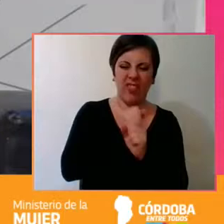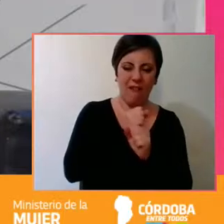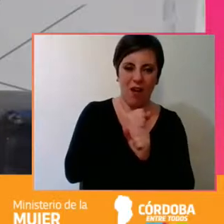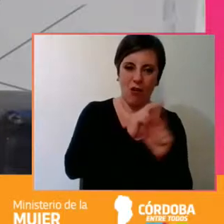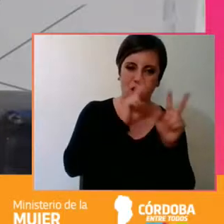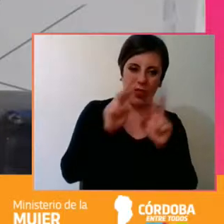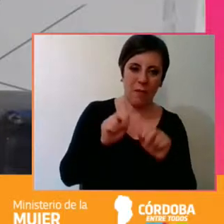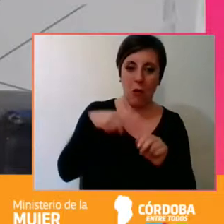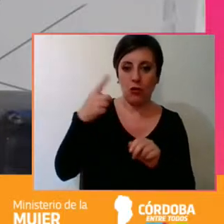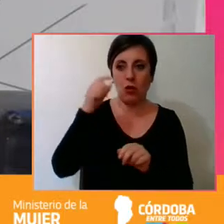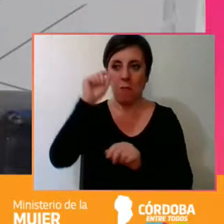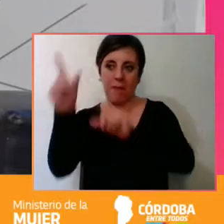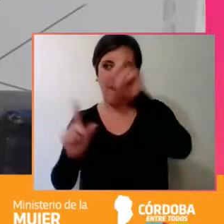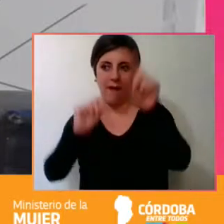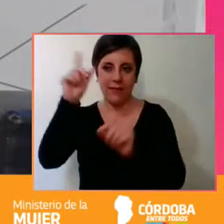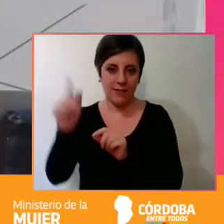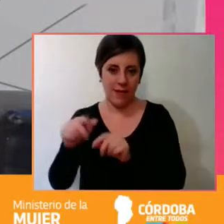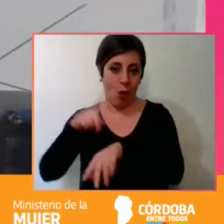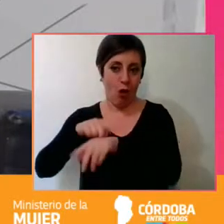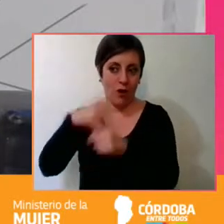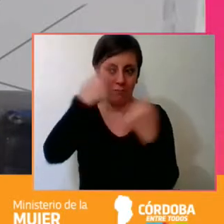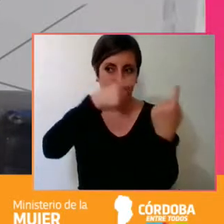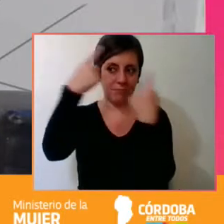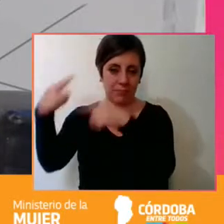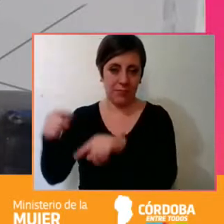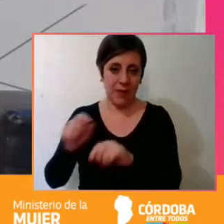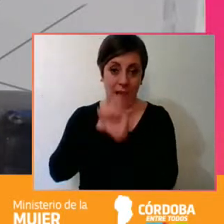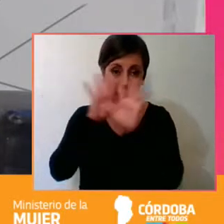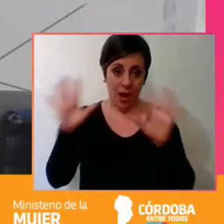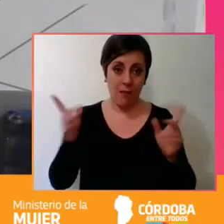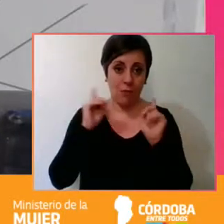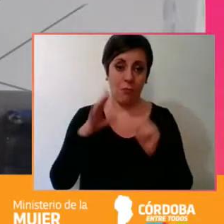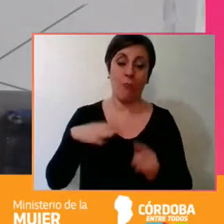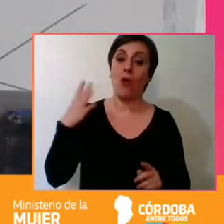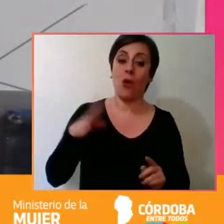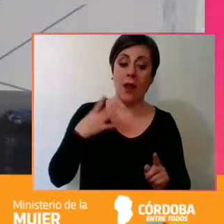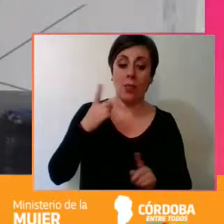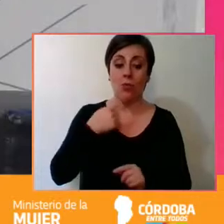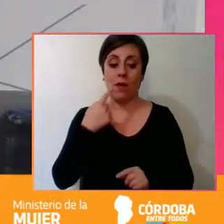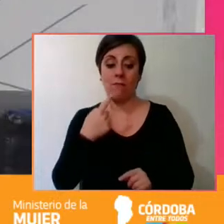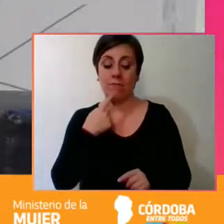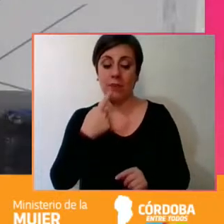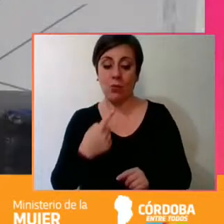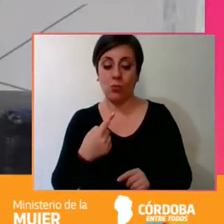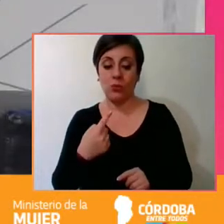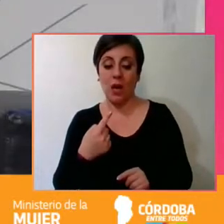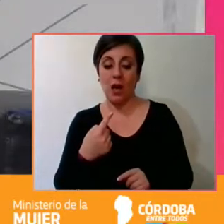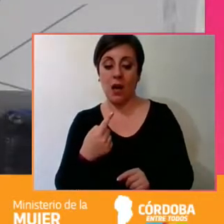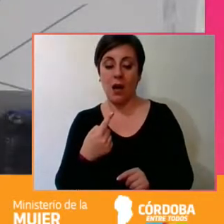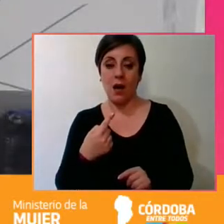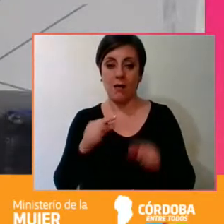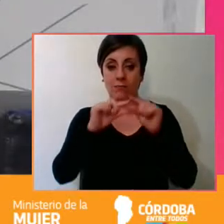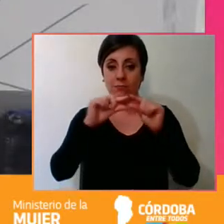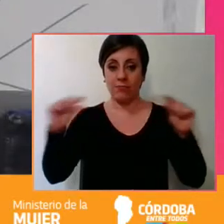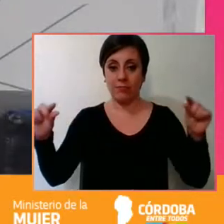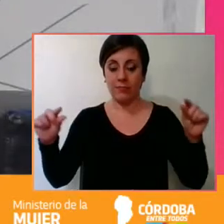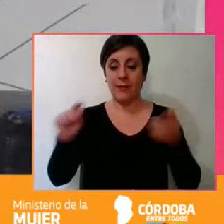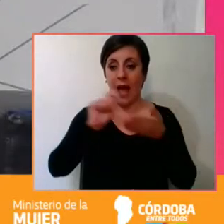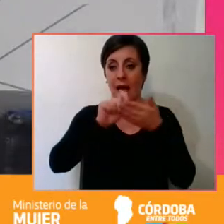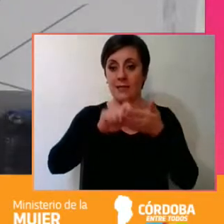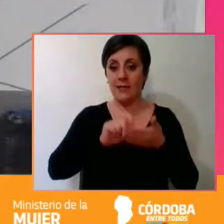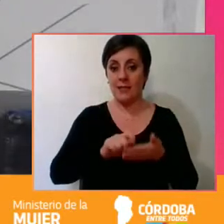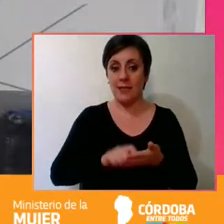otros países. Les aclaramos por las dudas que hemos visto que han preguntado, el link de la asistencia se encuentra en el chat